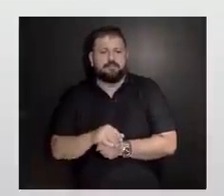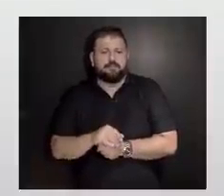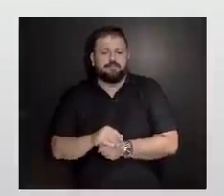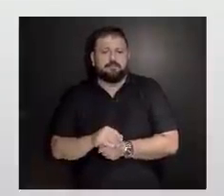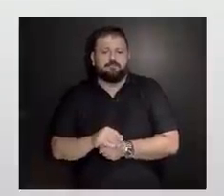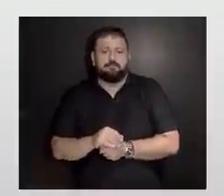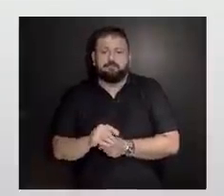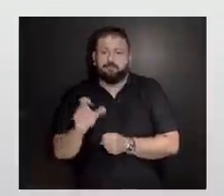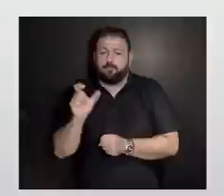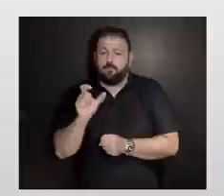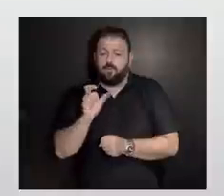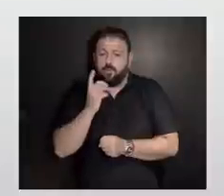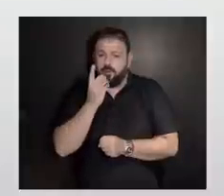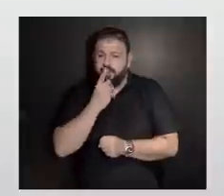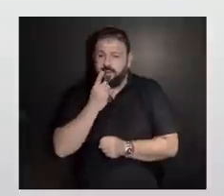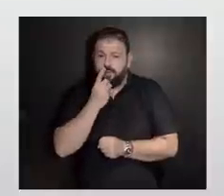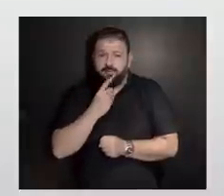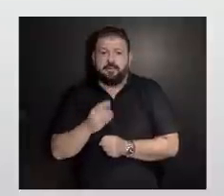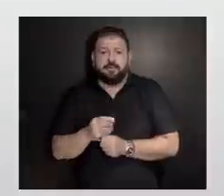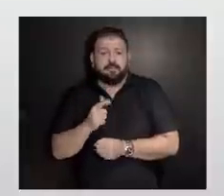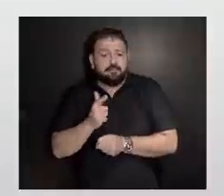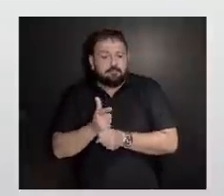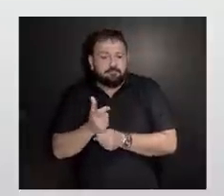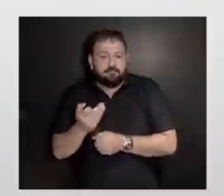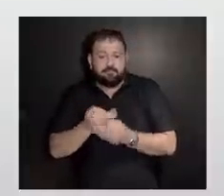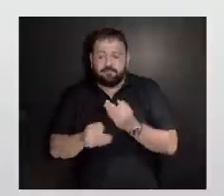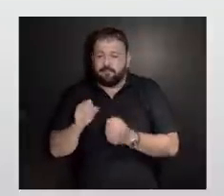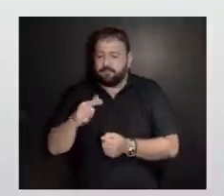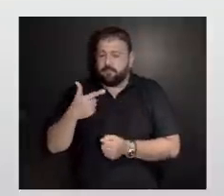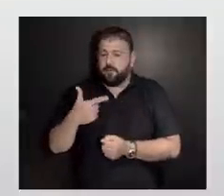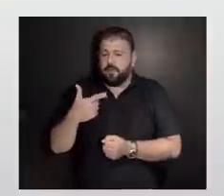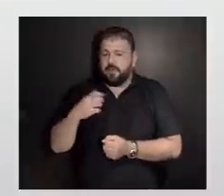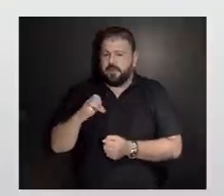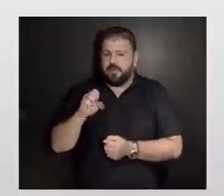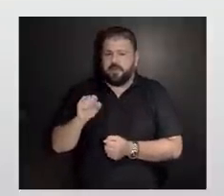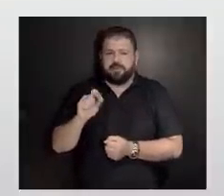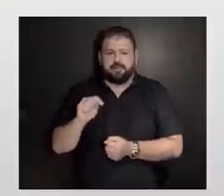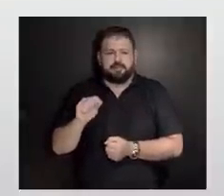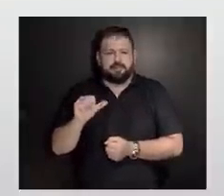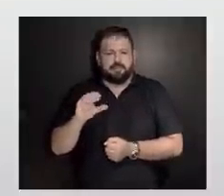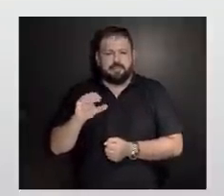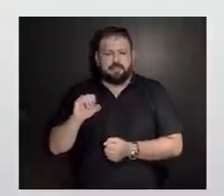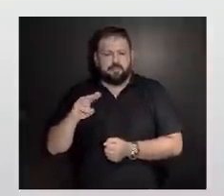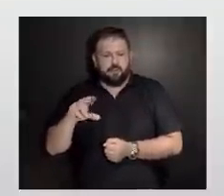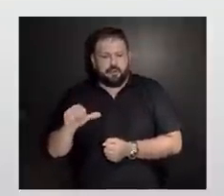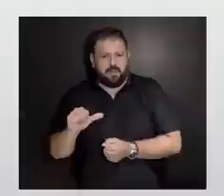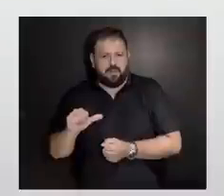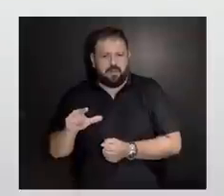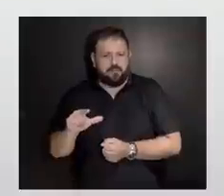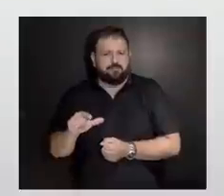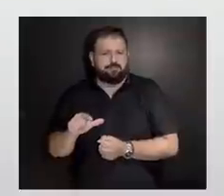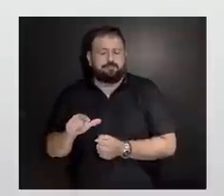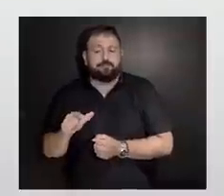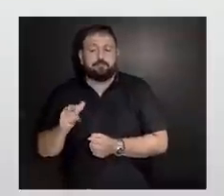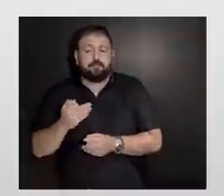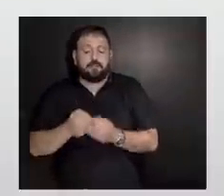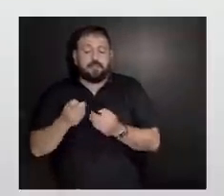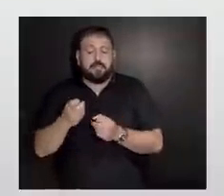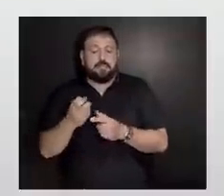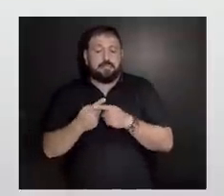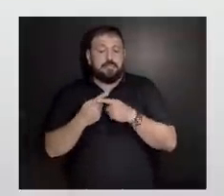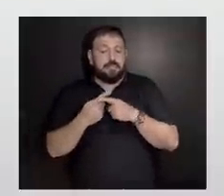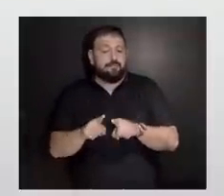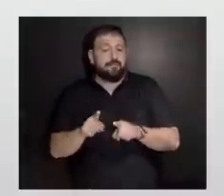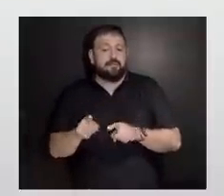la diabetes gestacional se define como cualquier grado de intolerancia a la glucosa. La diferencia es que esto se